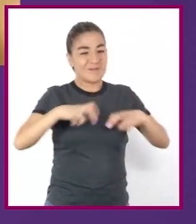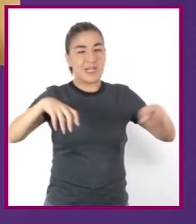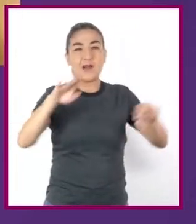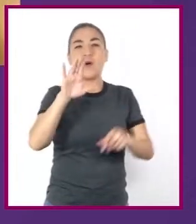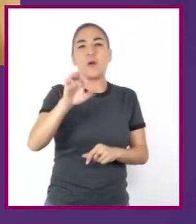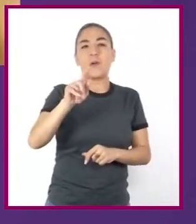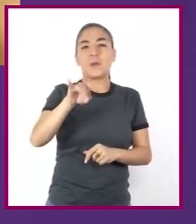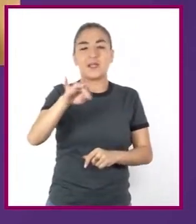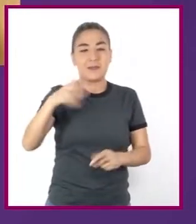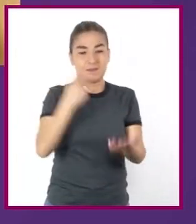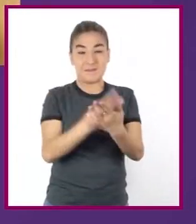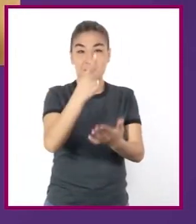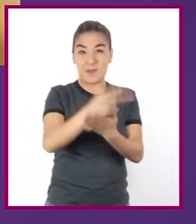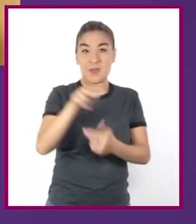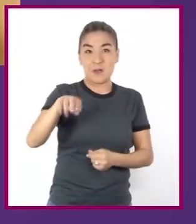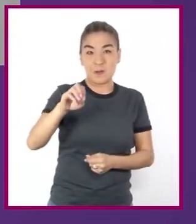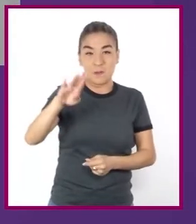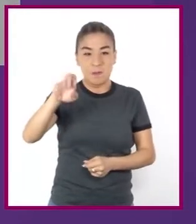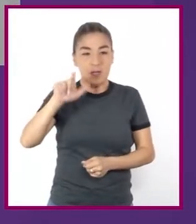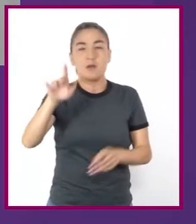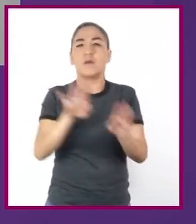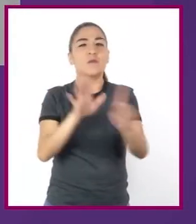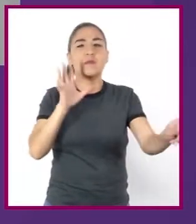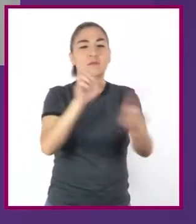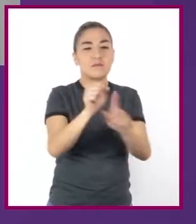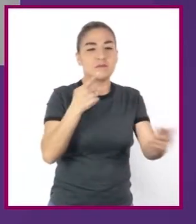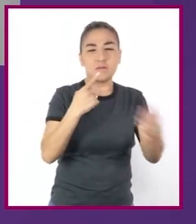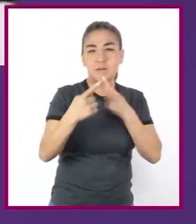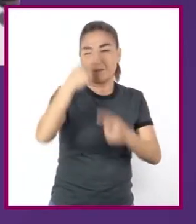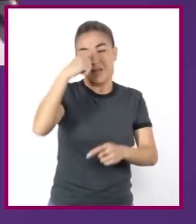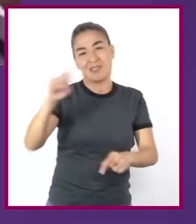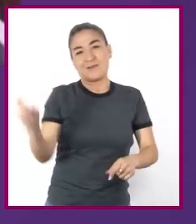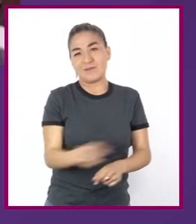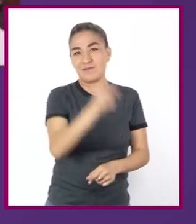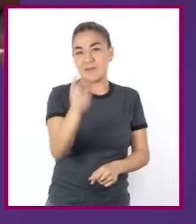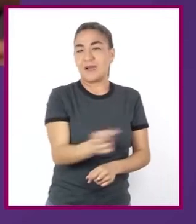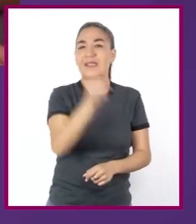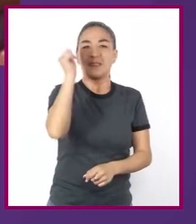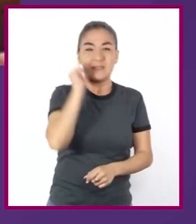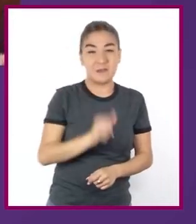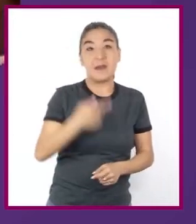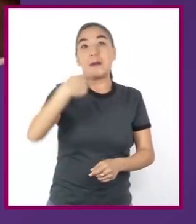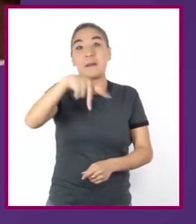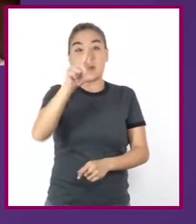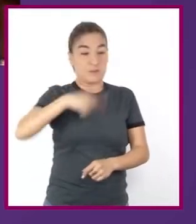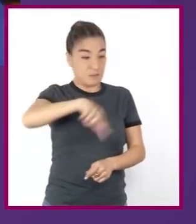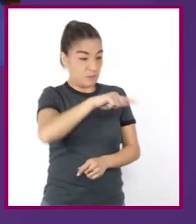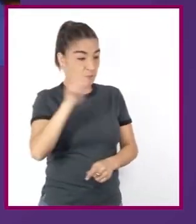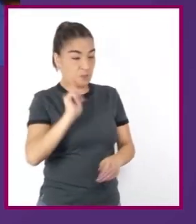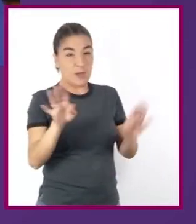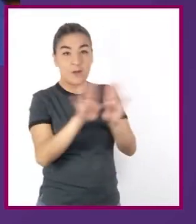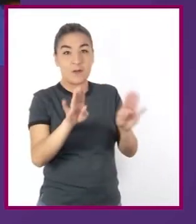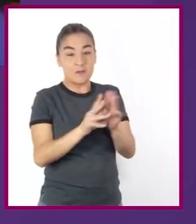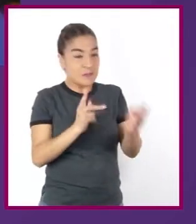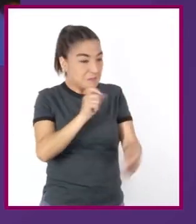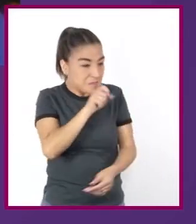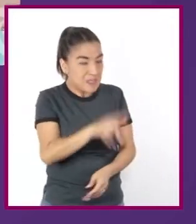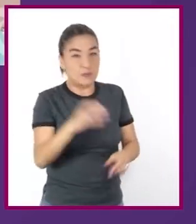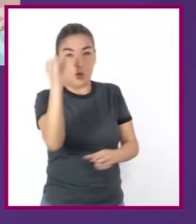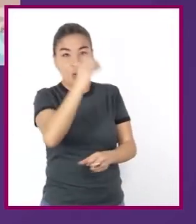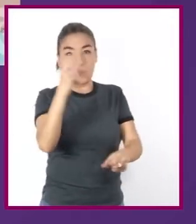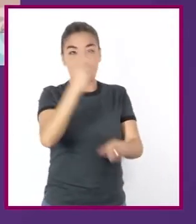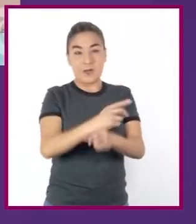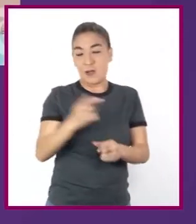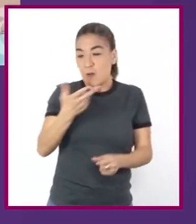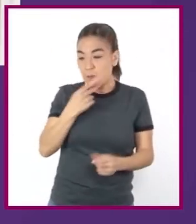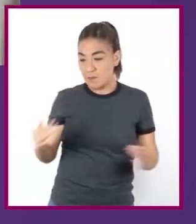Nobel, no se puede alcanzar la democracia y una paz perdurable, a menos que las mujeres obtengan las mismas oportunidades